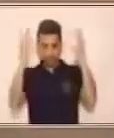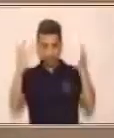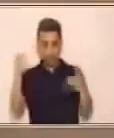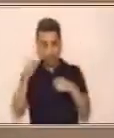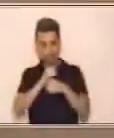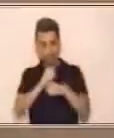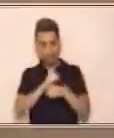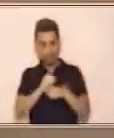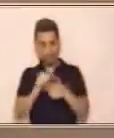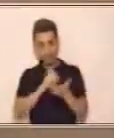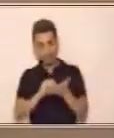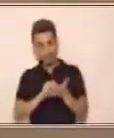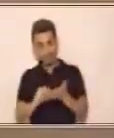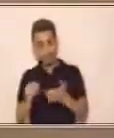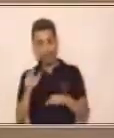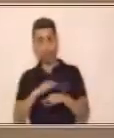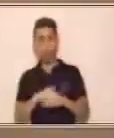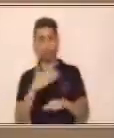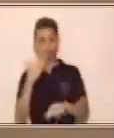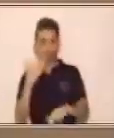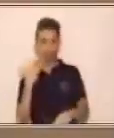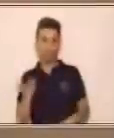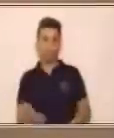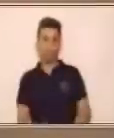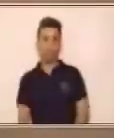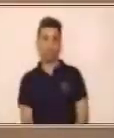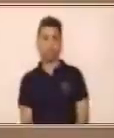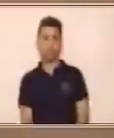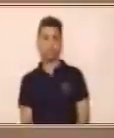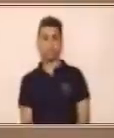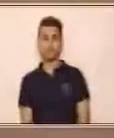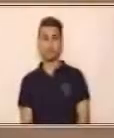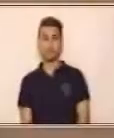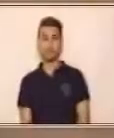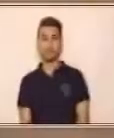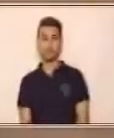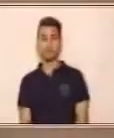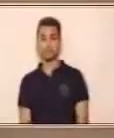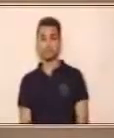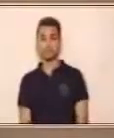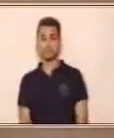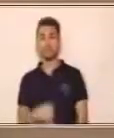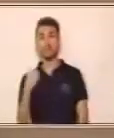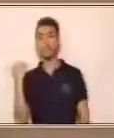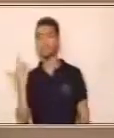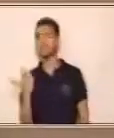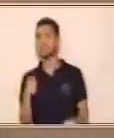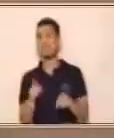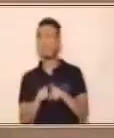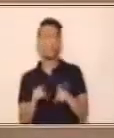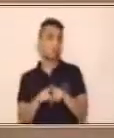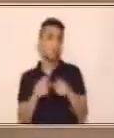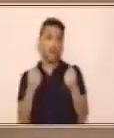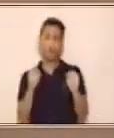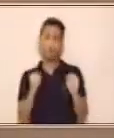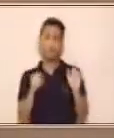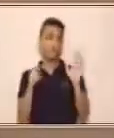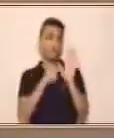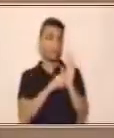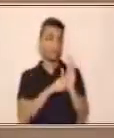de una manera mucho más fácil. Algo bien importante, recuerda, es como hacer una resta con números